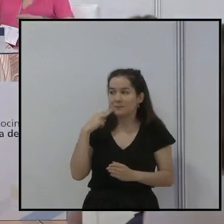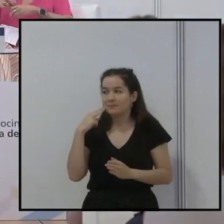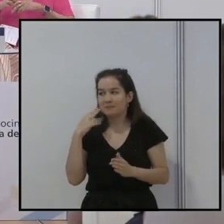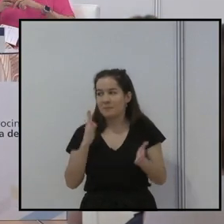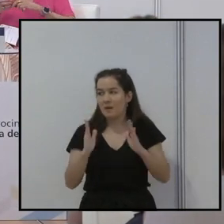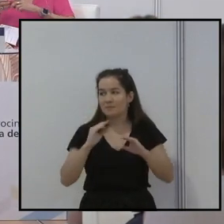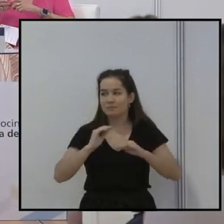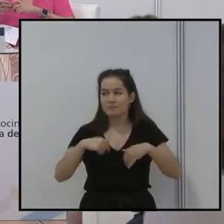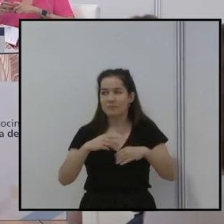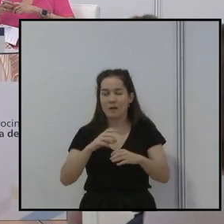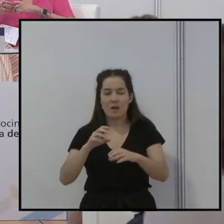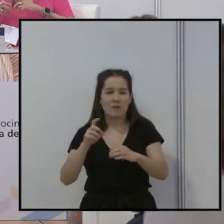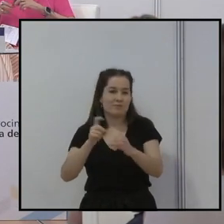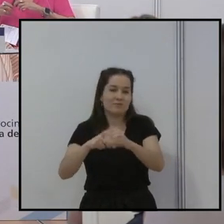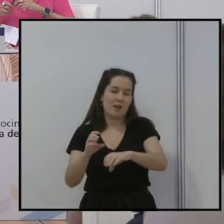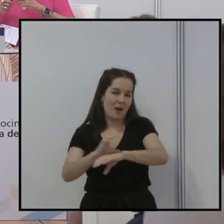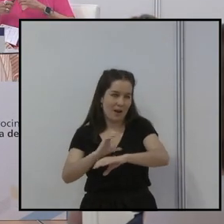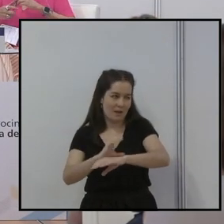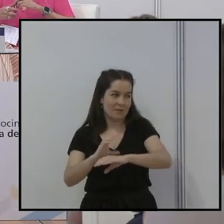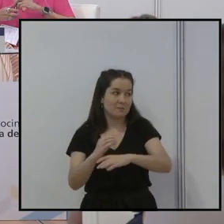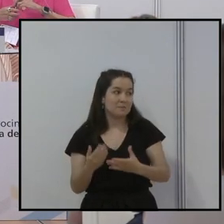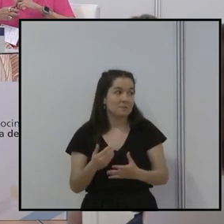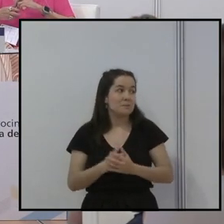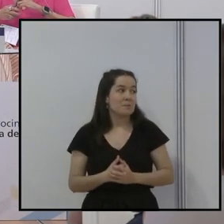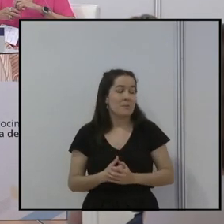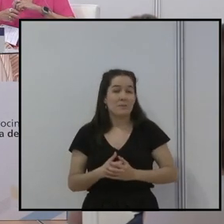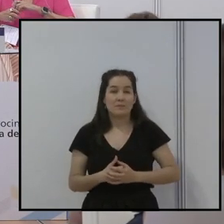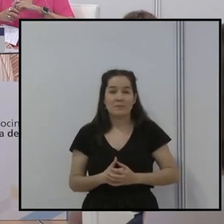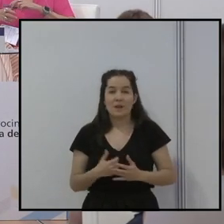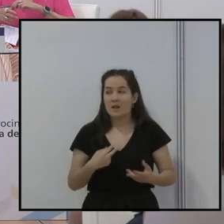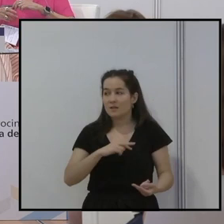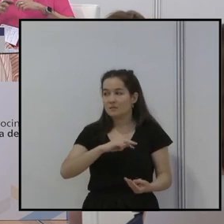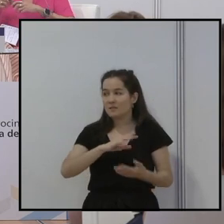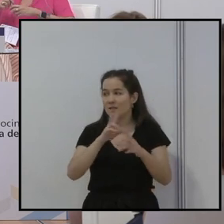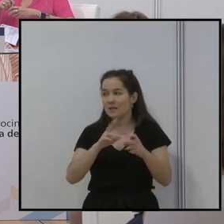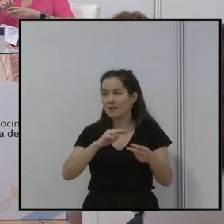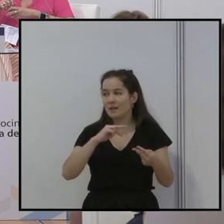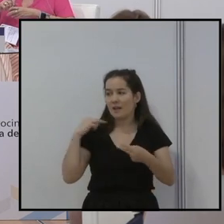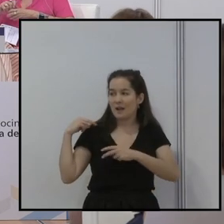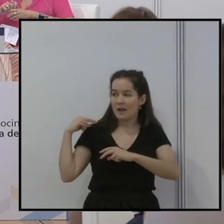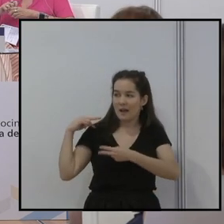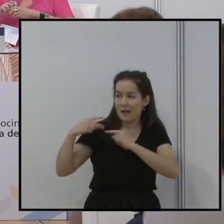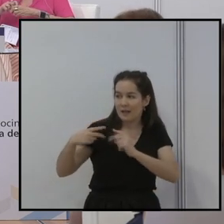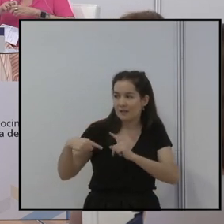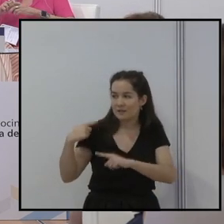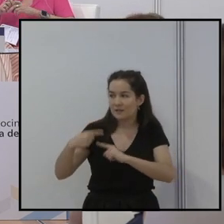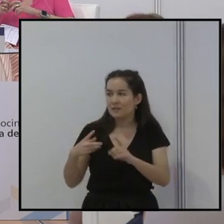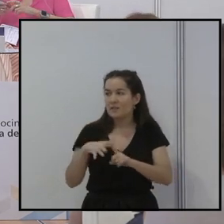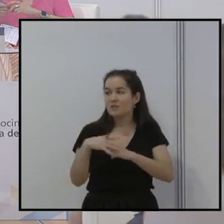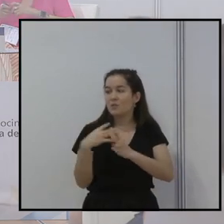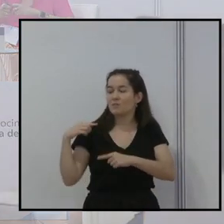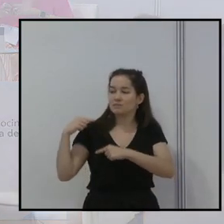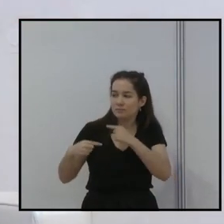A ver, hay muchas causas para... Bueno, se habla de las causas, de la predisposición genética, biológica, pero también de las circunstancias que son fundamentales. Al final es la combinación, es